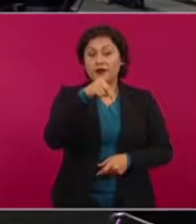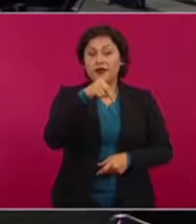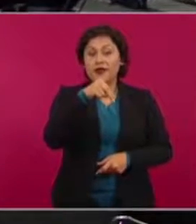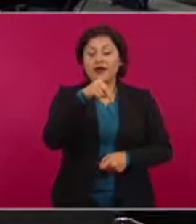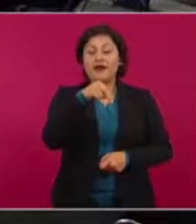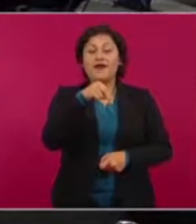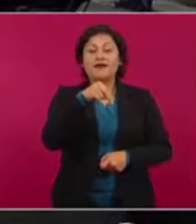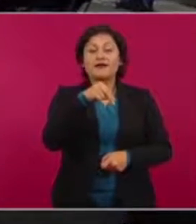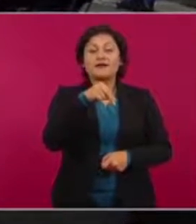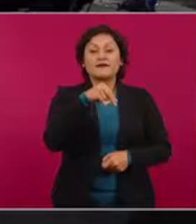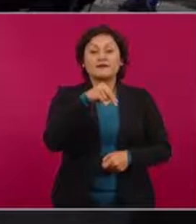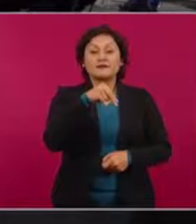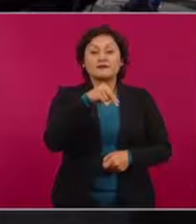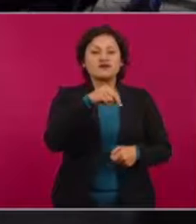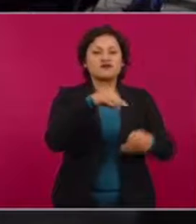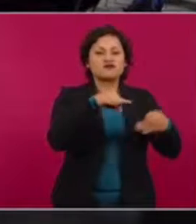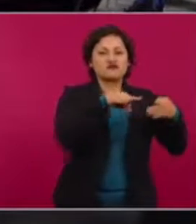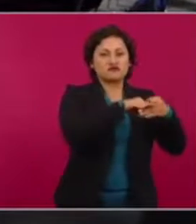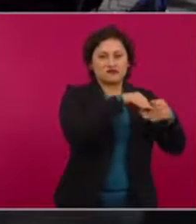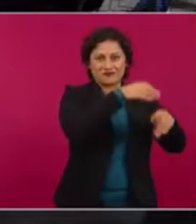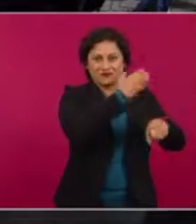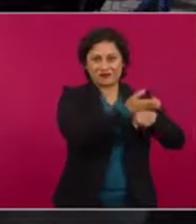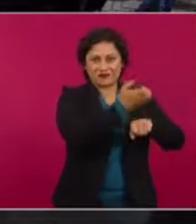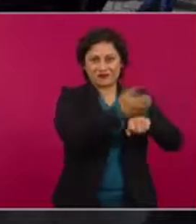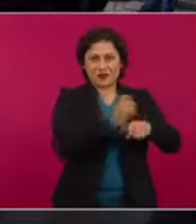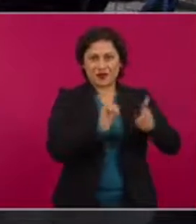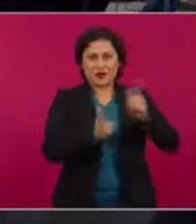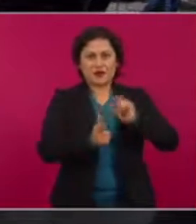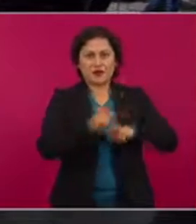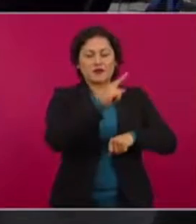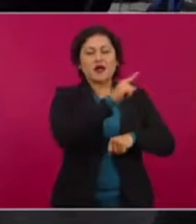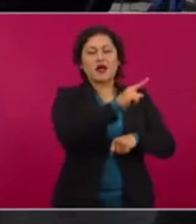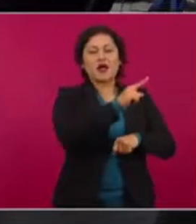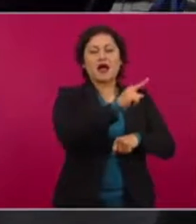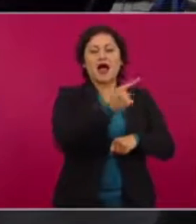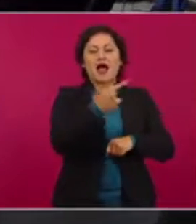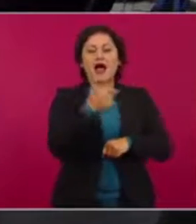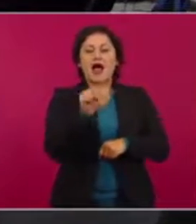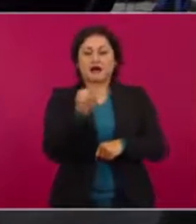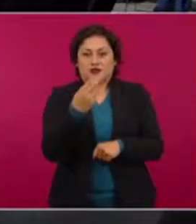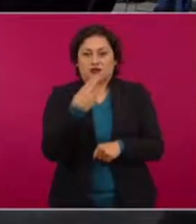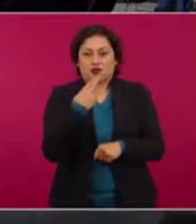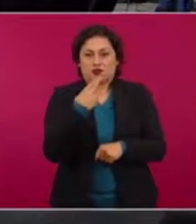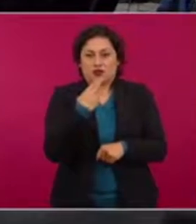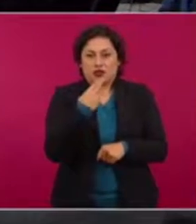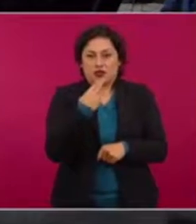plantas que producen energía eléctrica con gas.